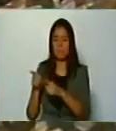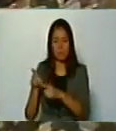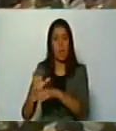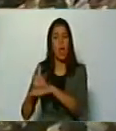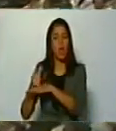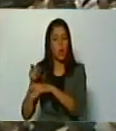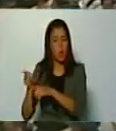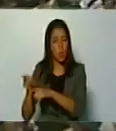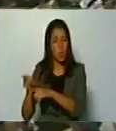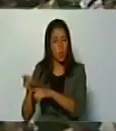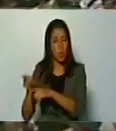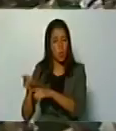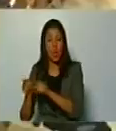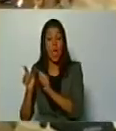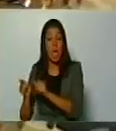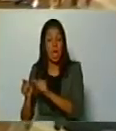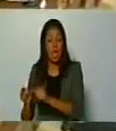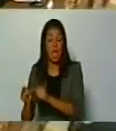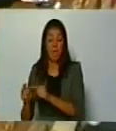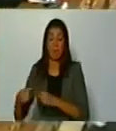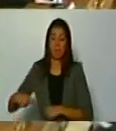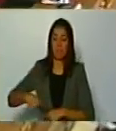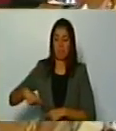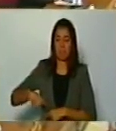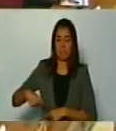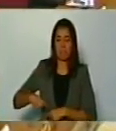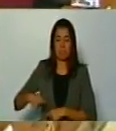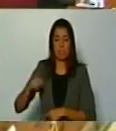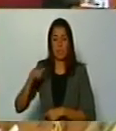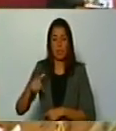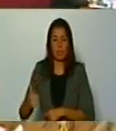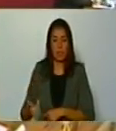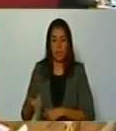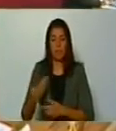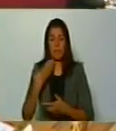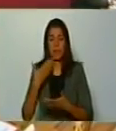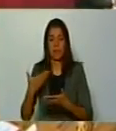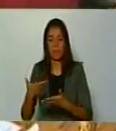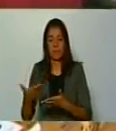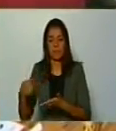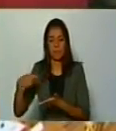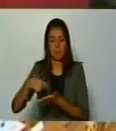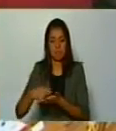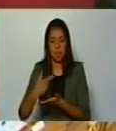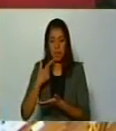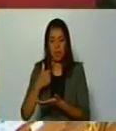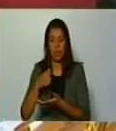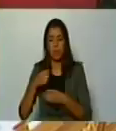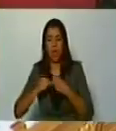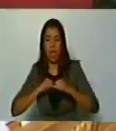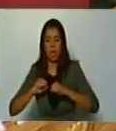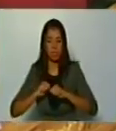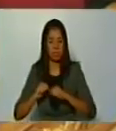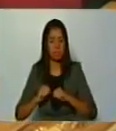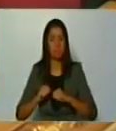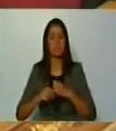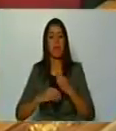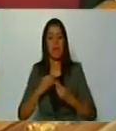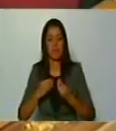lo identifican. No haberlo instigado, incitado, sino darle las dádivas correspondientes para la comisión de dichos hechos